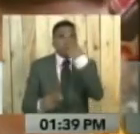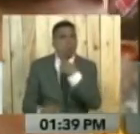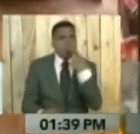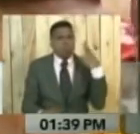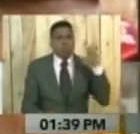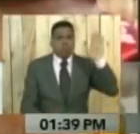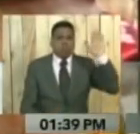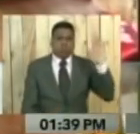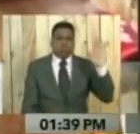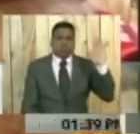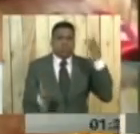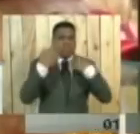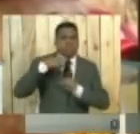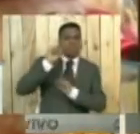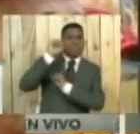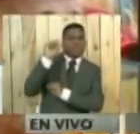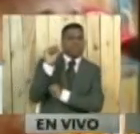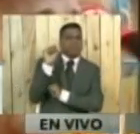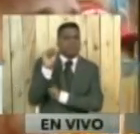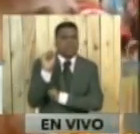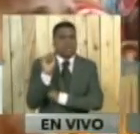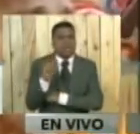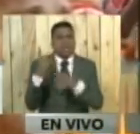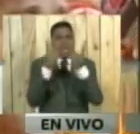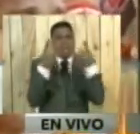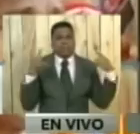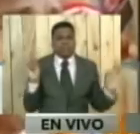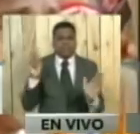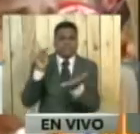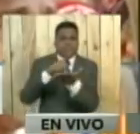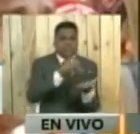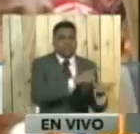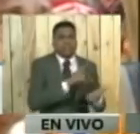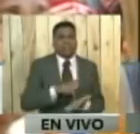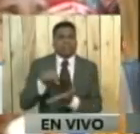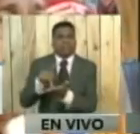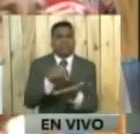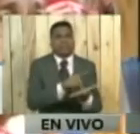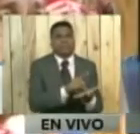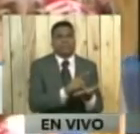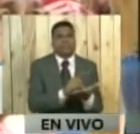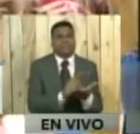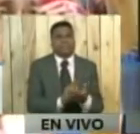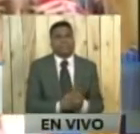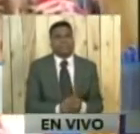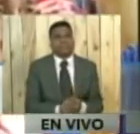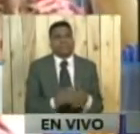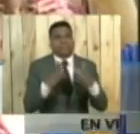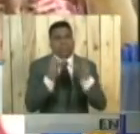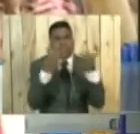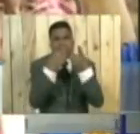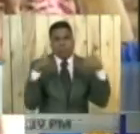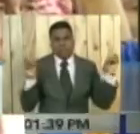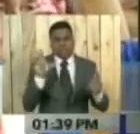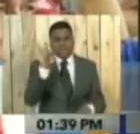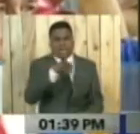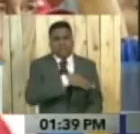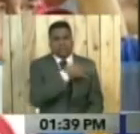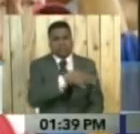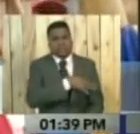defender la democracia participativa y protagónico de la sociedad